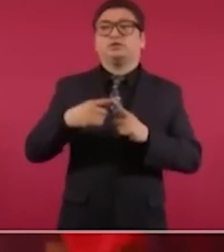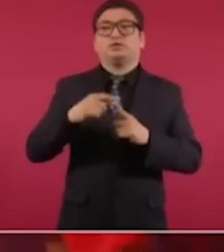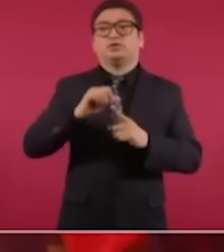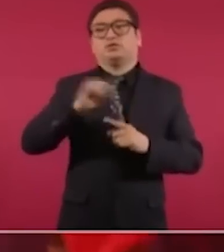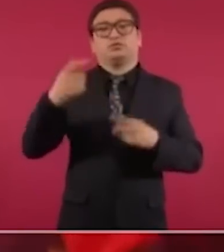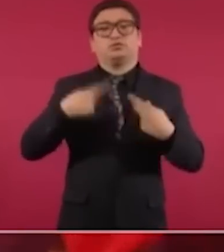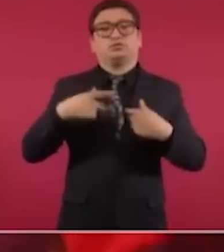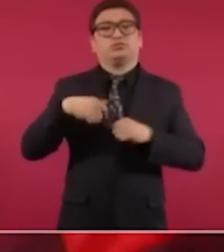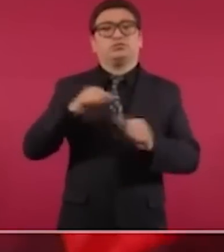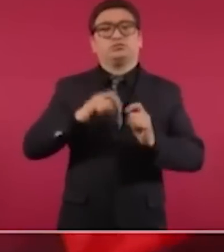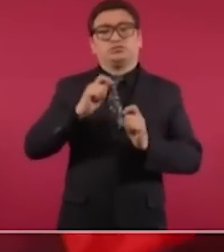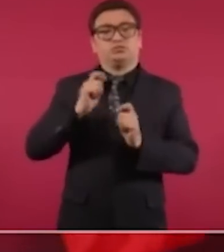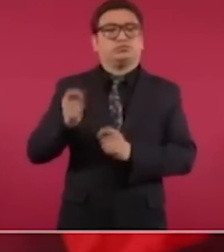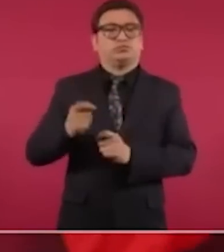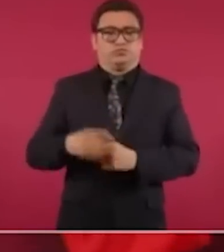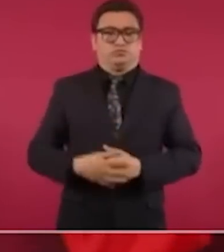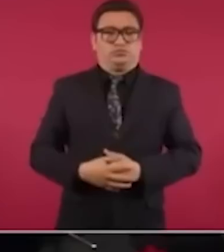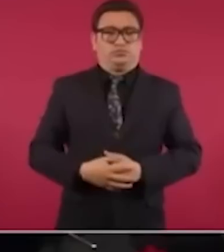sustituir